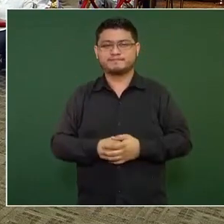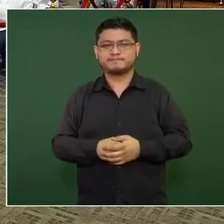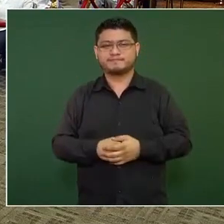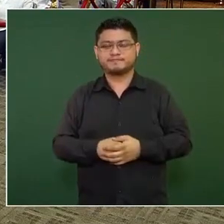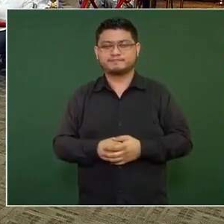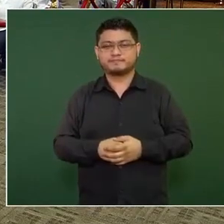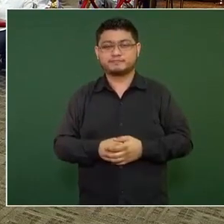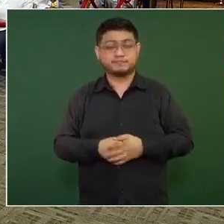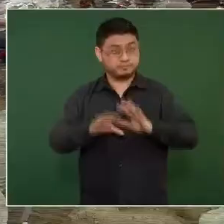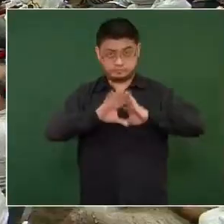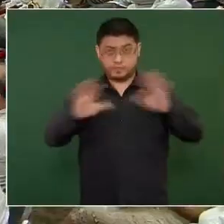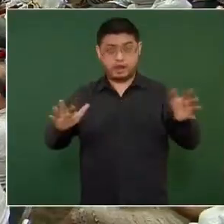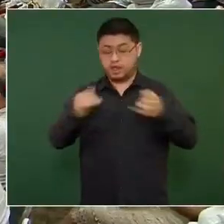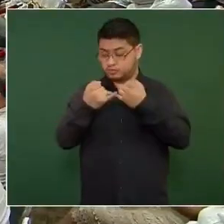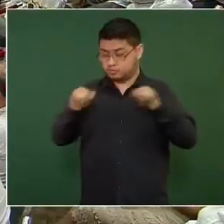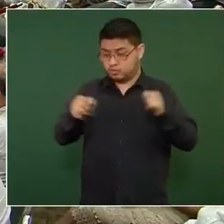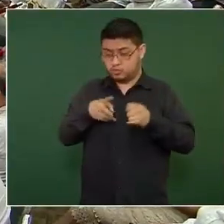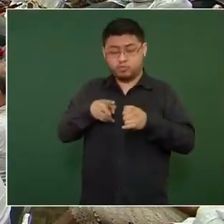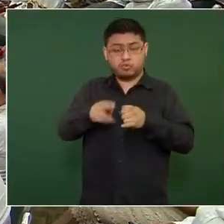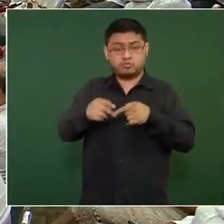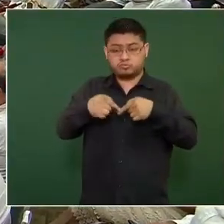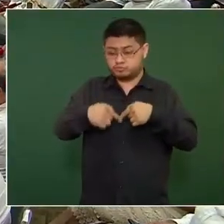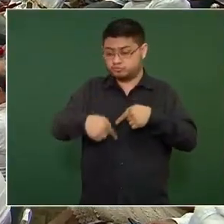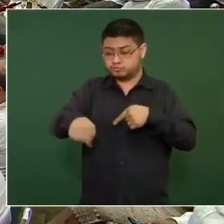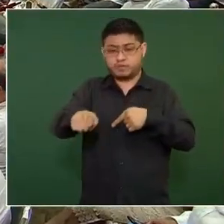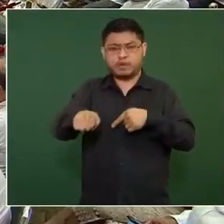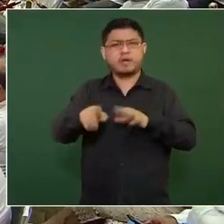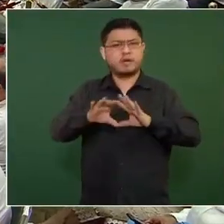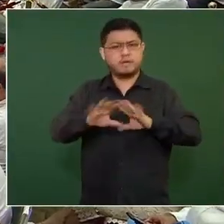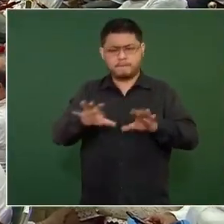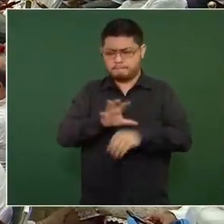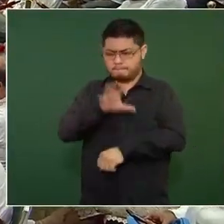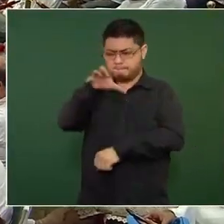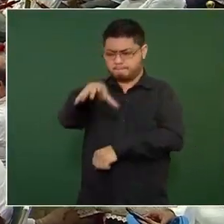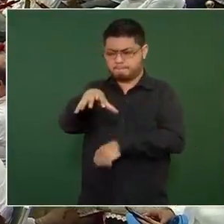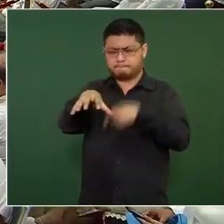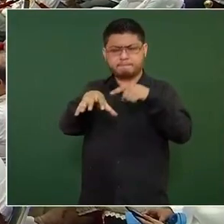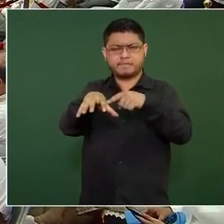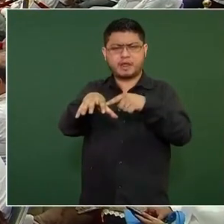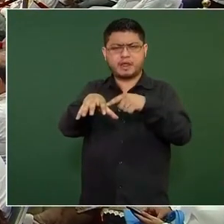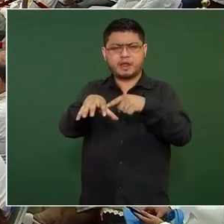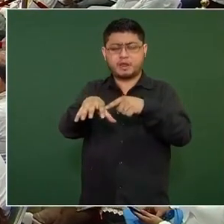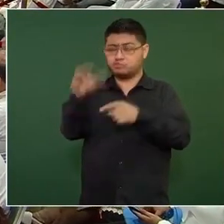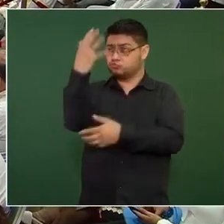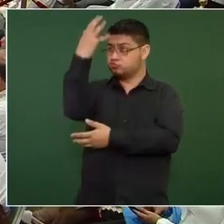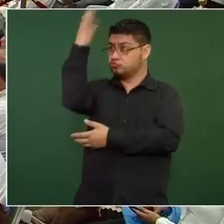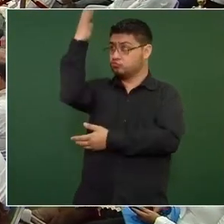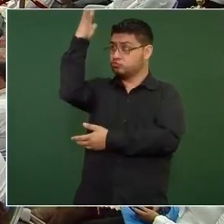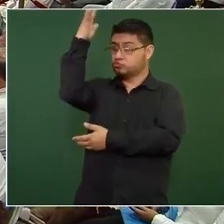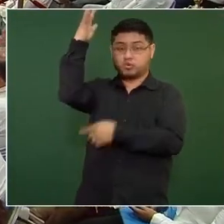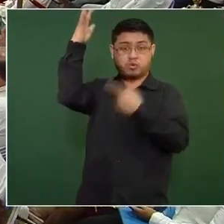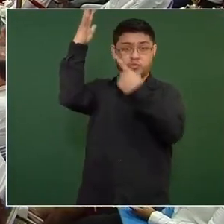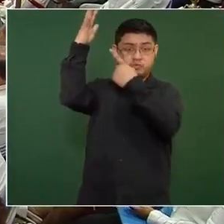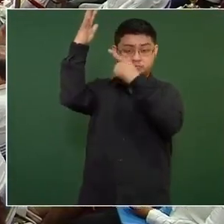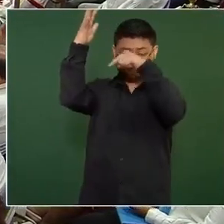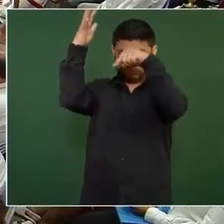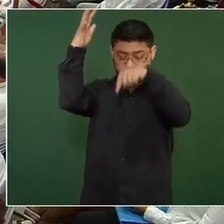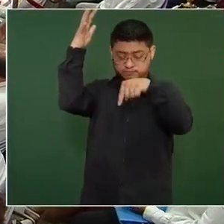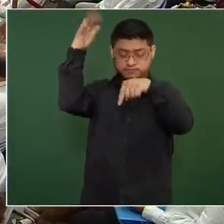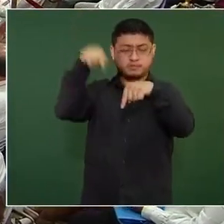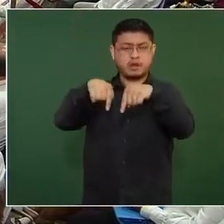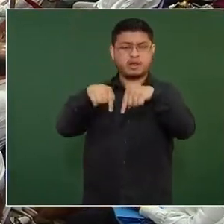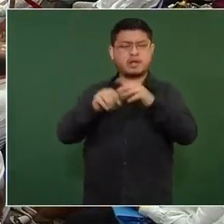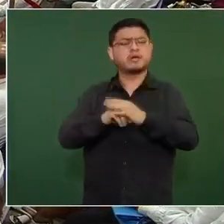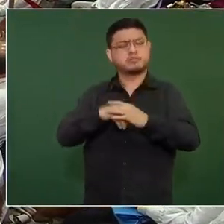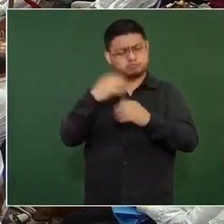Ya inauguramos una primera etapa de una central solar y la modernización está